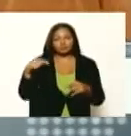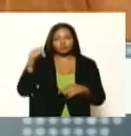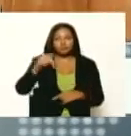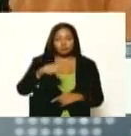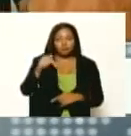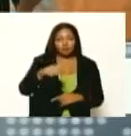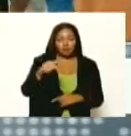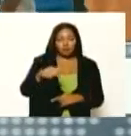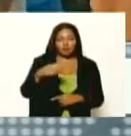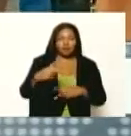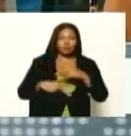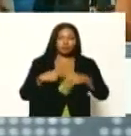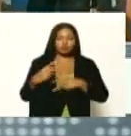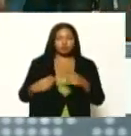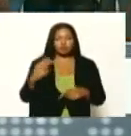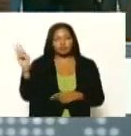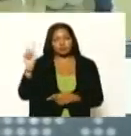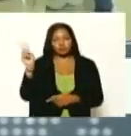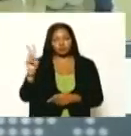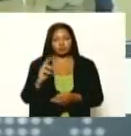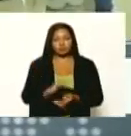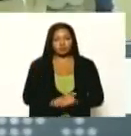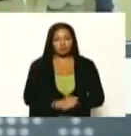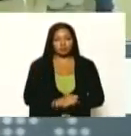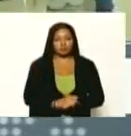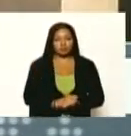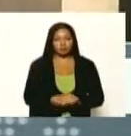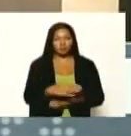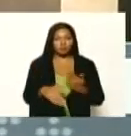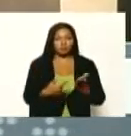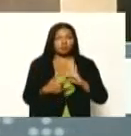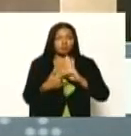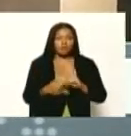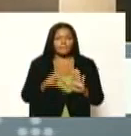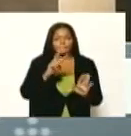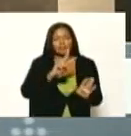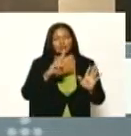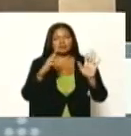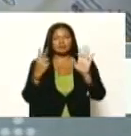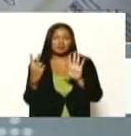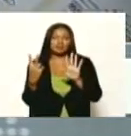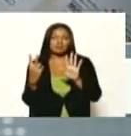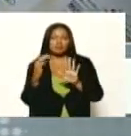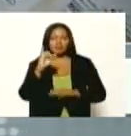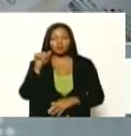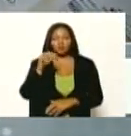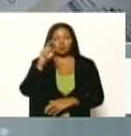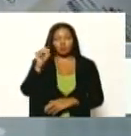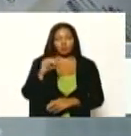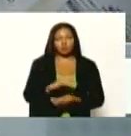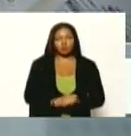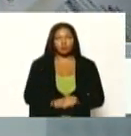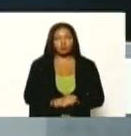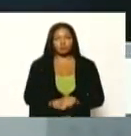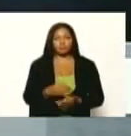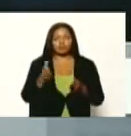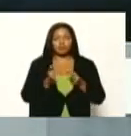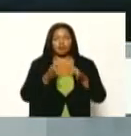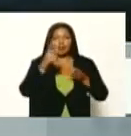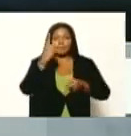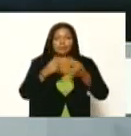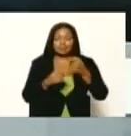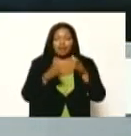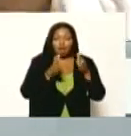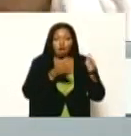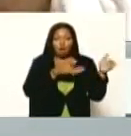aquí en el proceso venezolano, en las postulaciones del 27 de junio. Mitad hombre, mitad